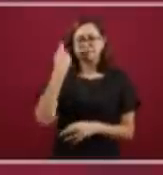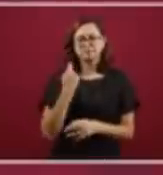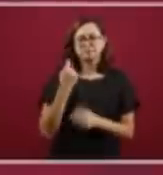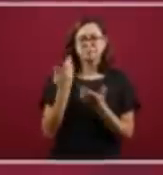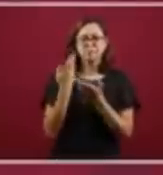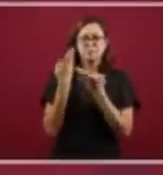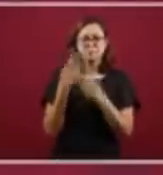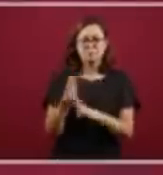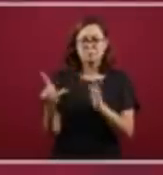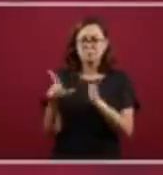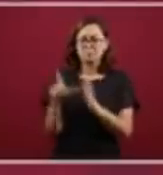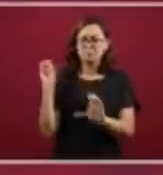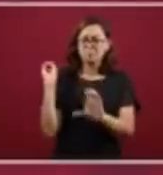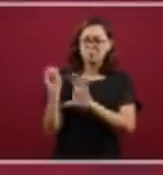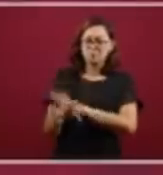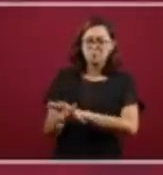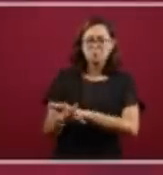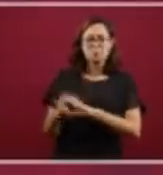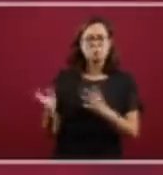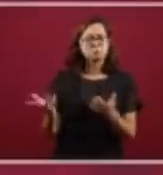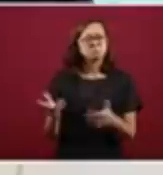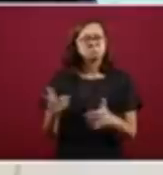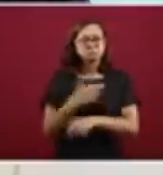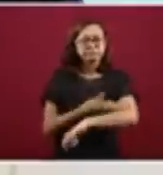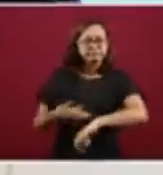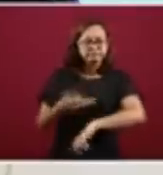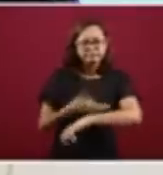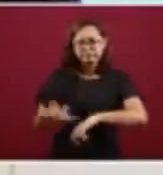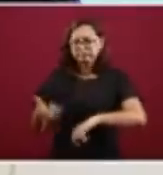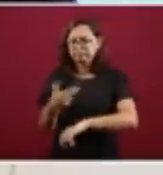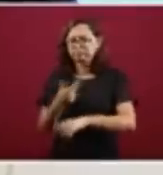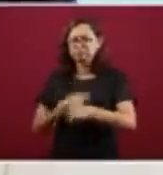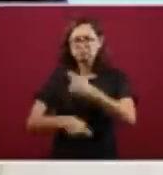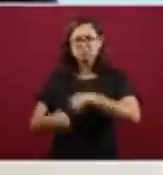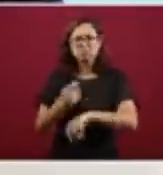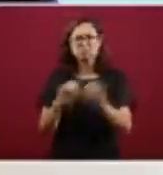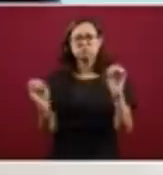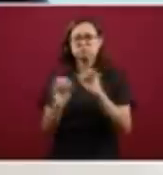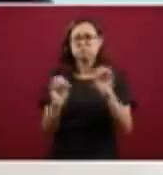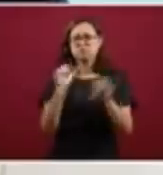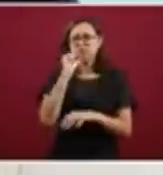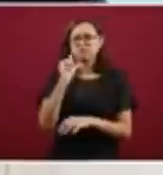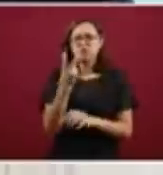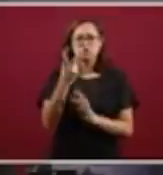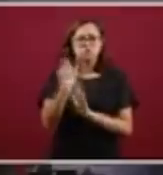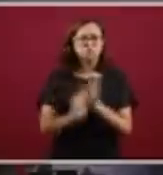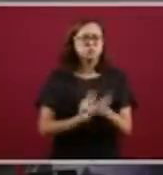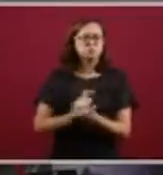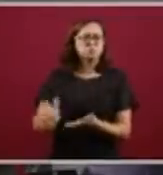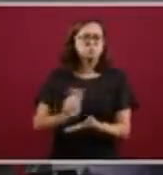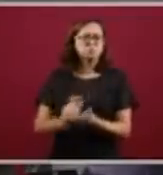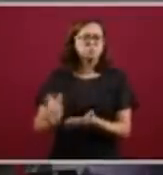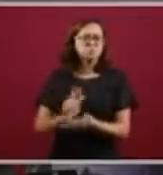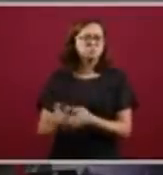transferencia bancaria no tienen que hacer ningún otro movimiento y se les deposita de manera bimestral. ¿Es cuánto?